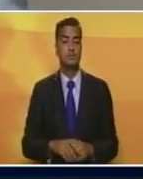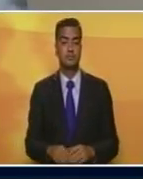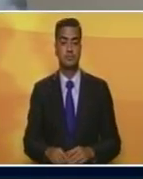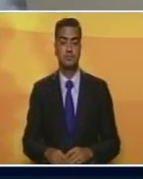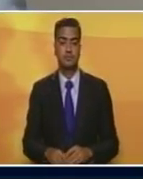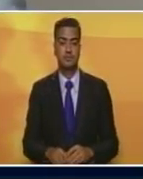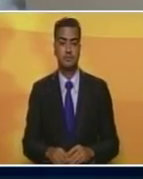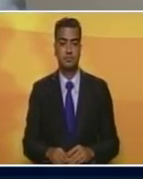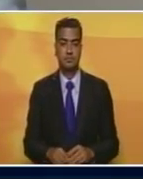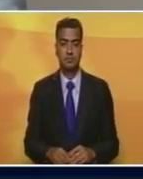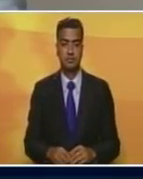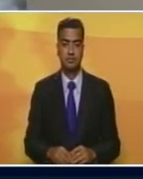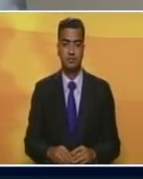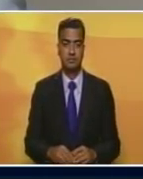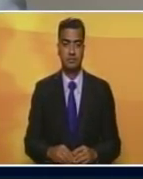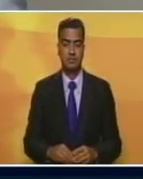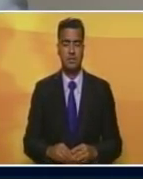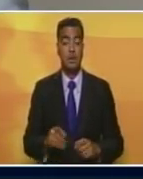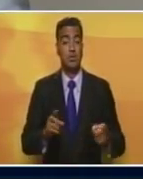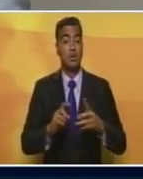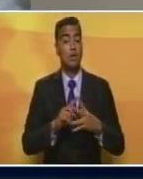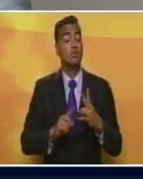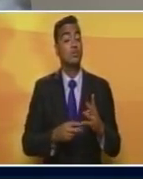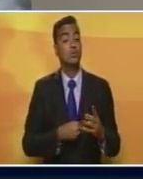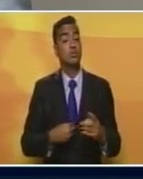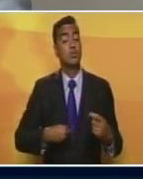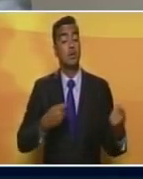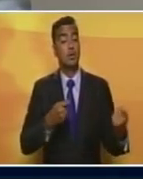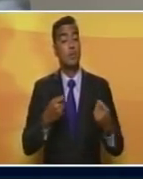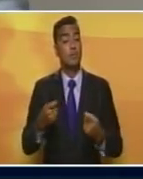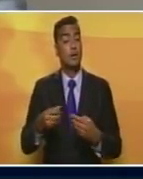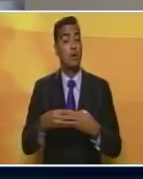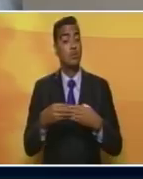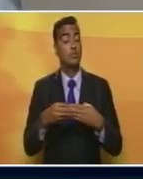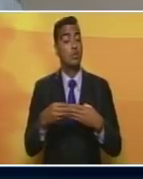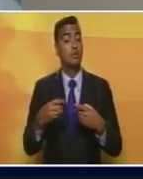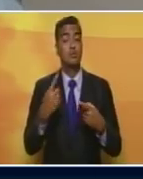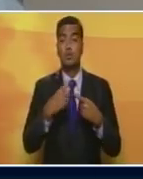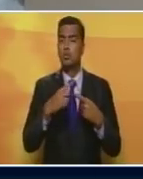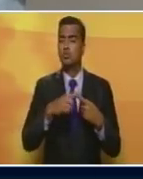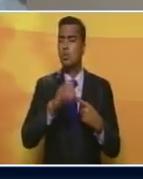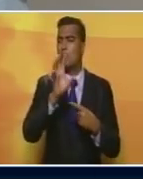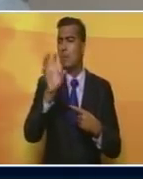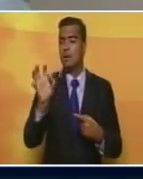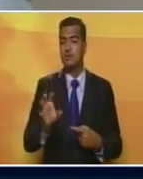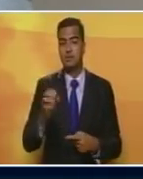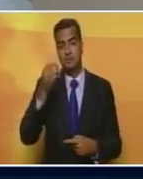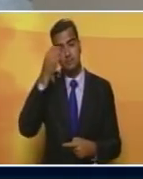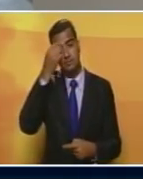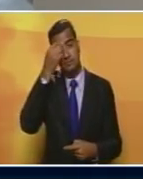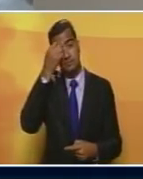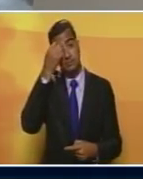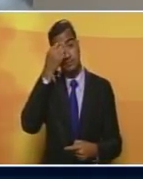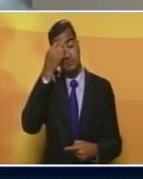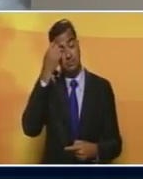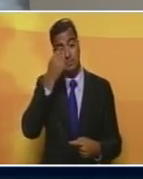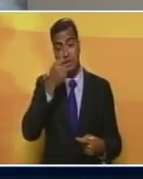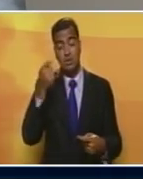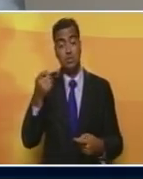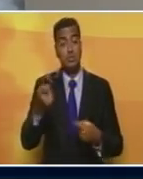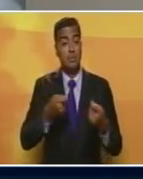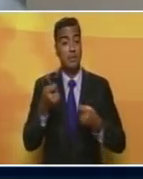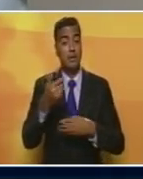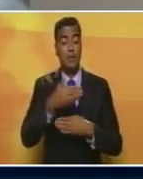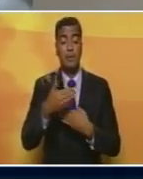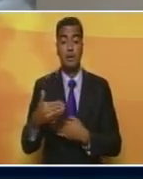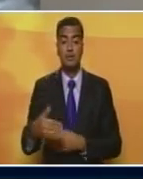recibimos adjudicaciones por este ente, ¿no? López considera que la asignación de divisas para el sector salud no debe